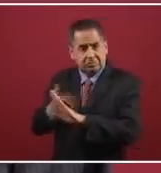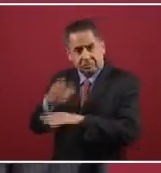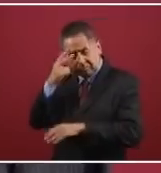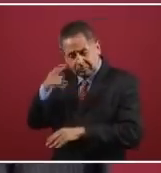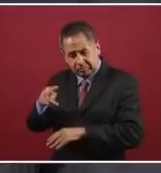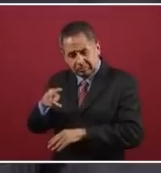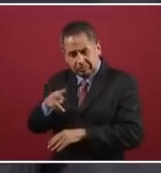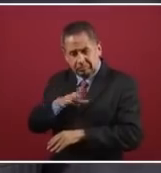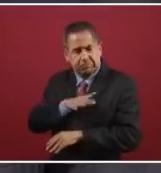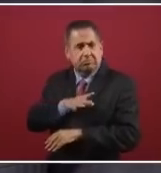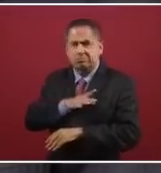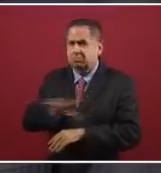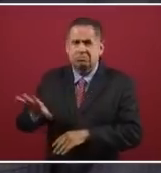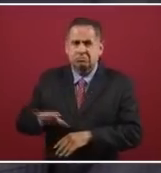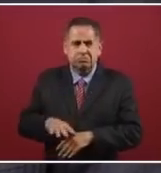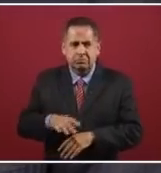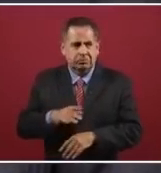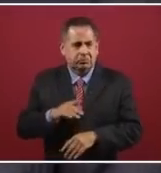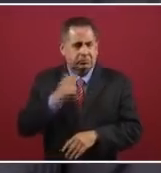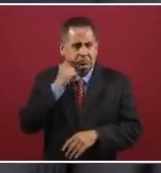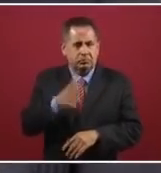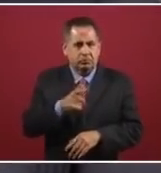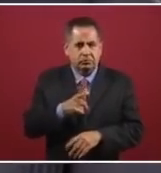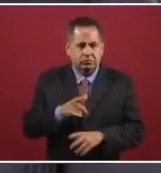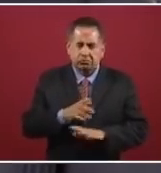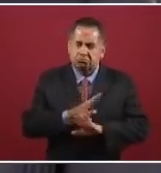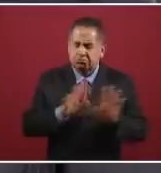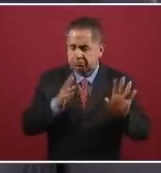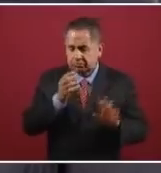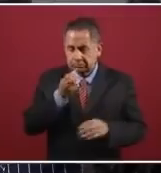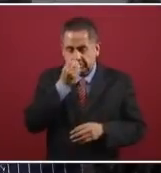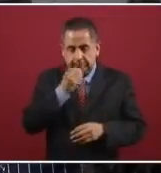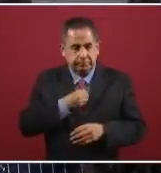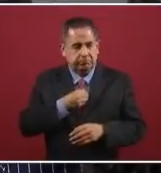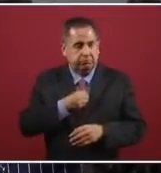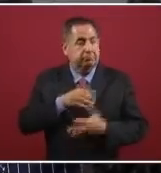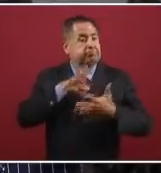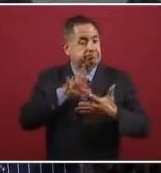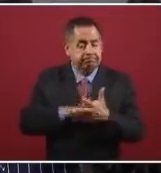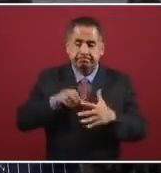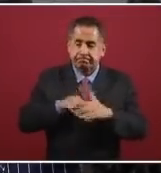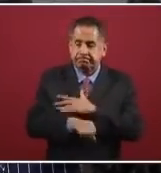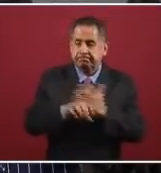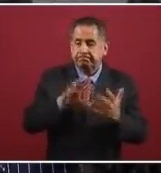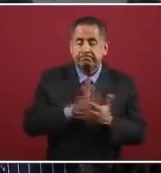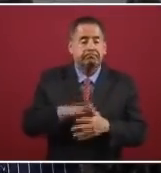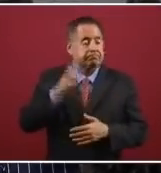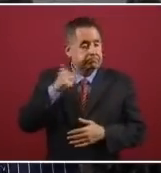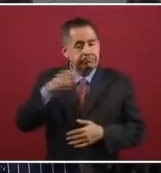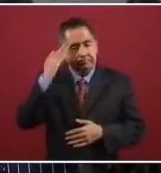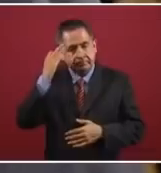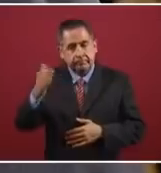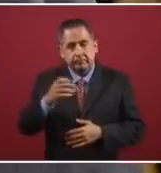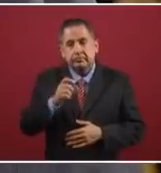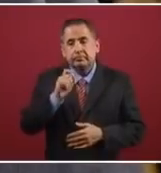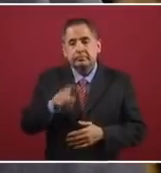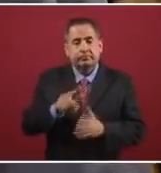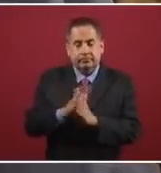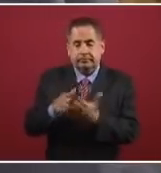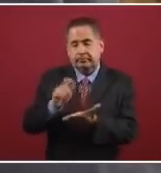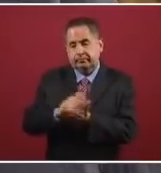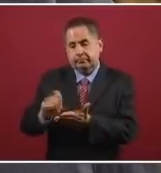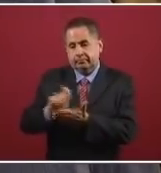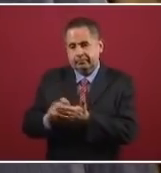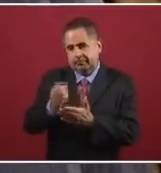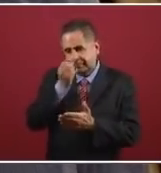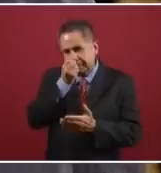en pagar soldados para invadir a México. En ese entonces es que se escribe ese texto